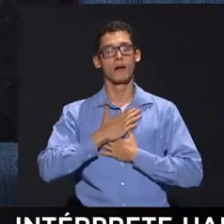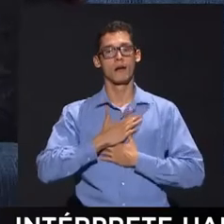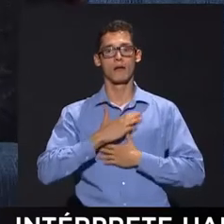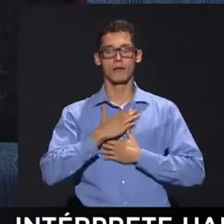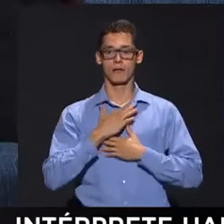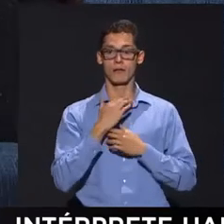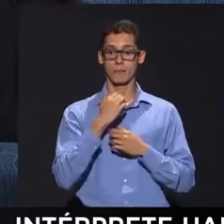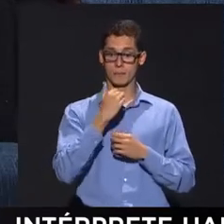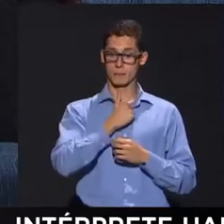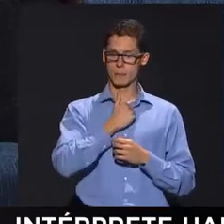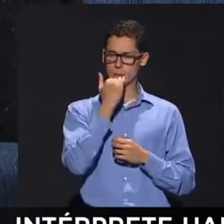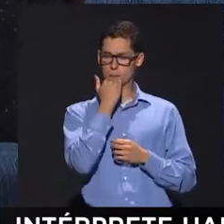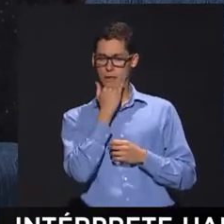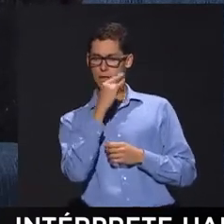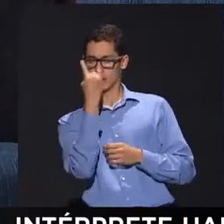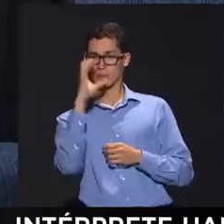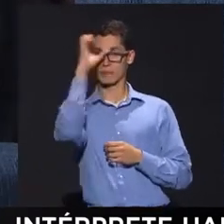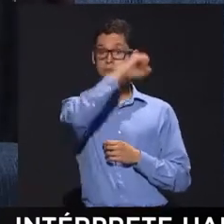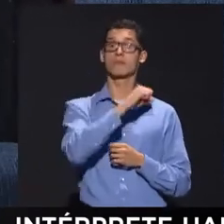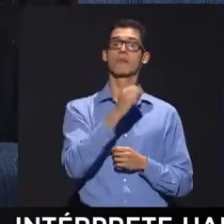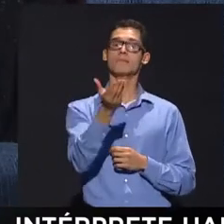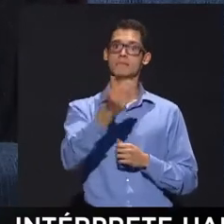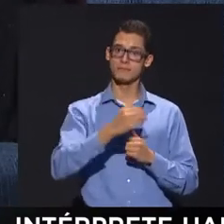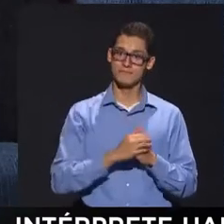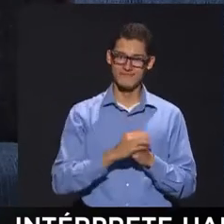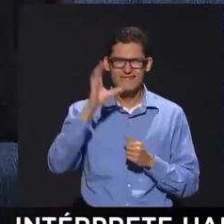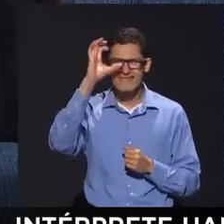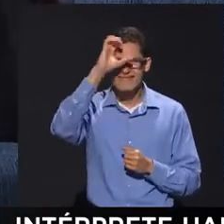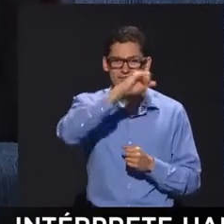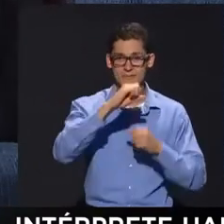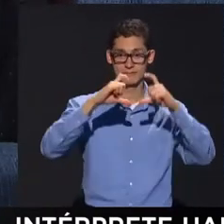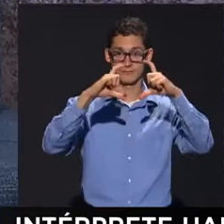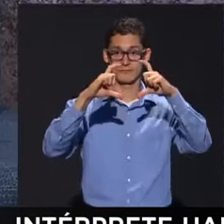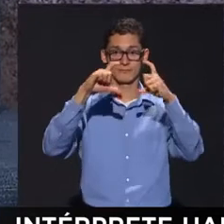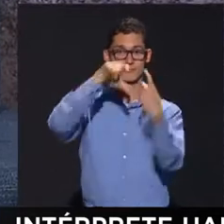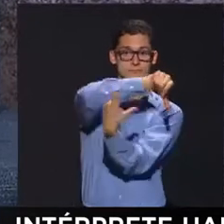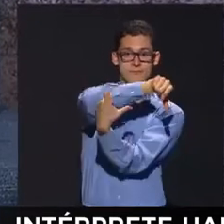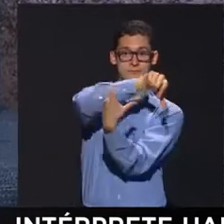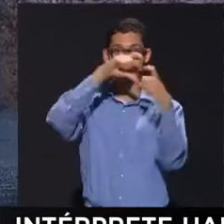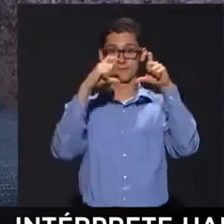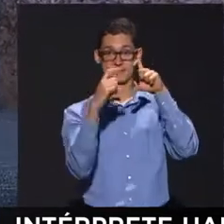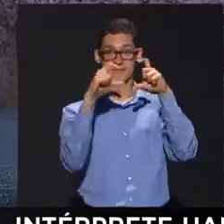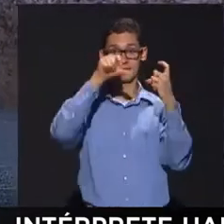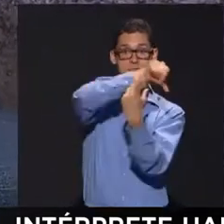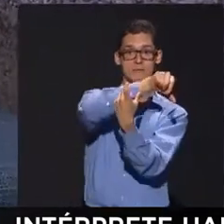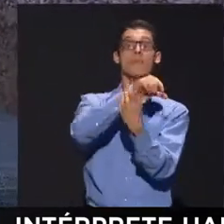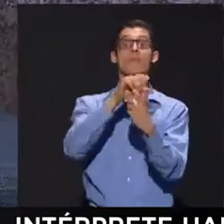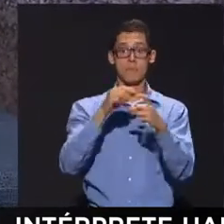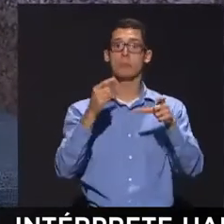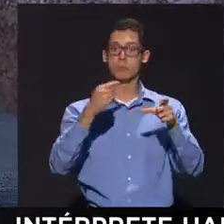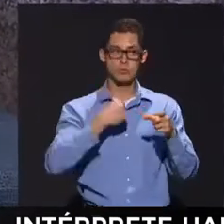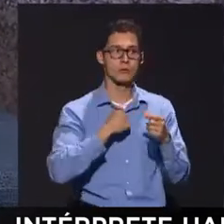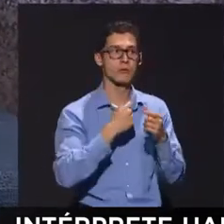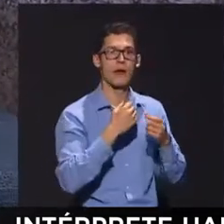también nos ayuda a estimular la autorregulación. ¿Esto qué quiere decir? Que con esta rueda de soluciones se